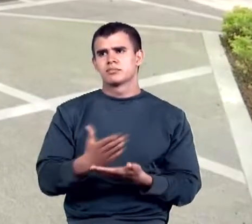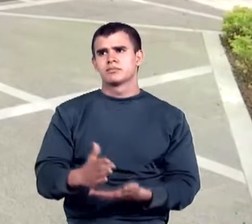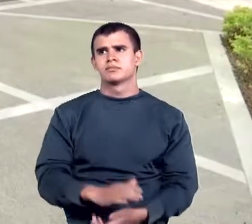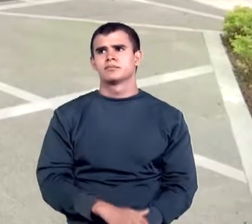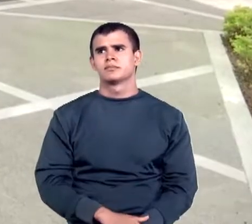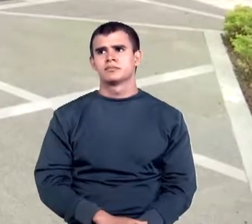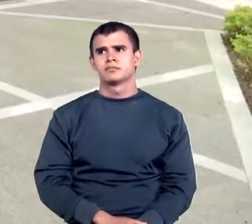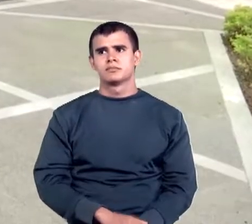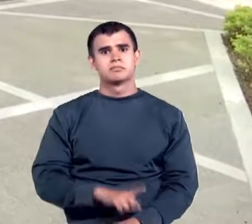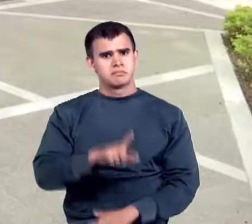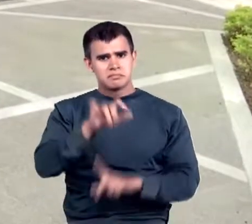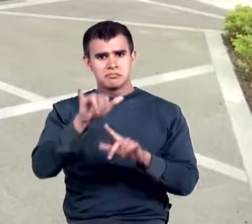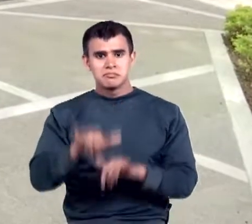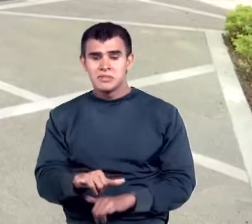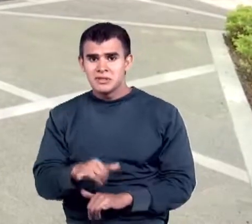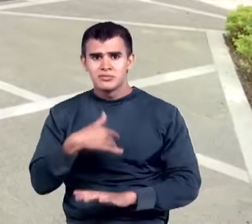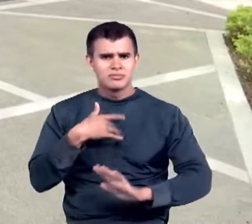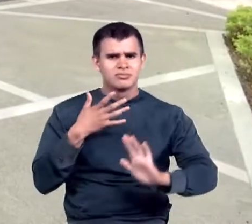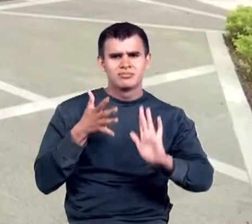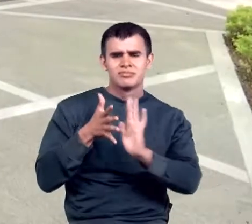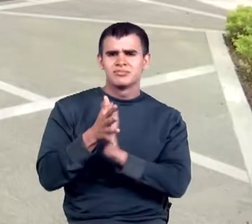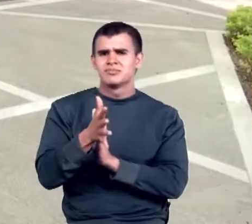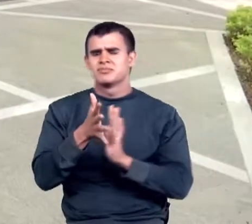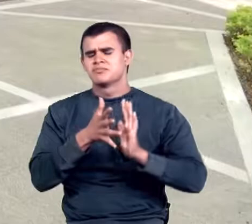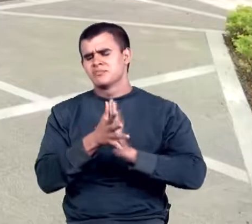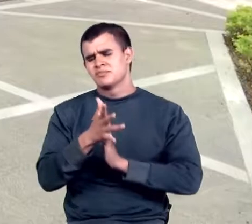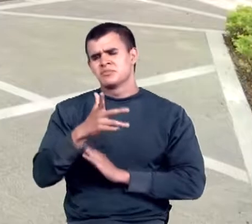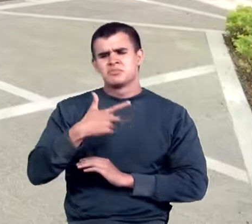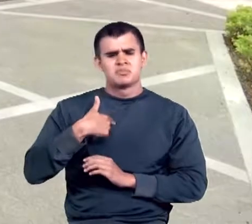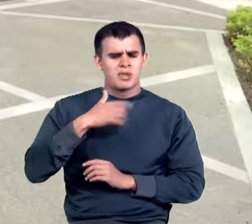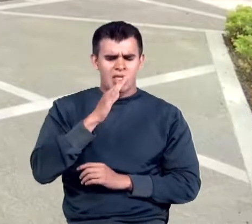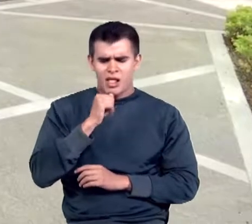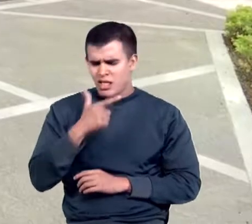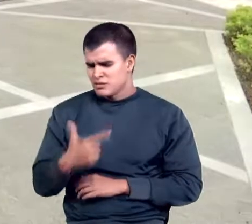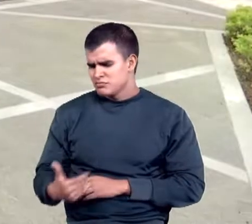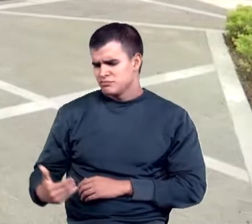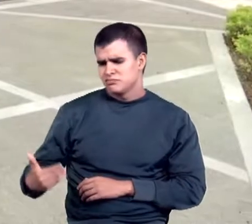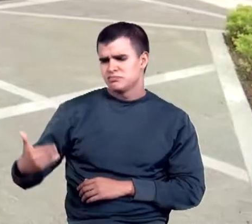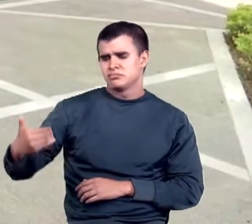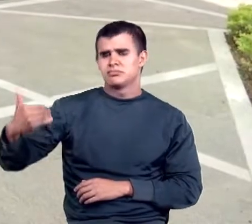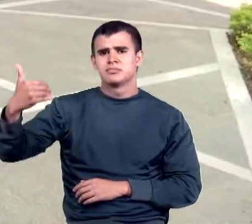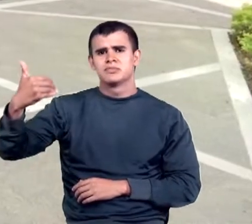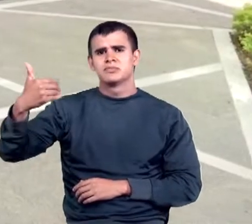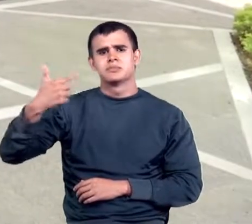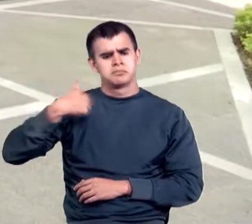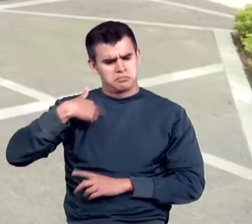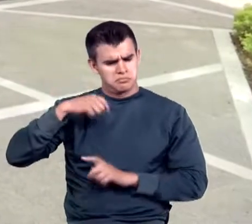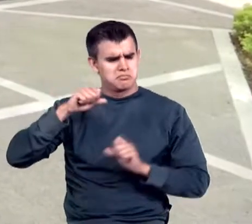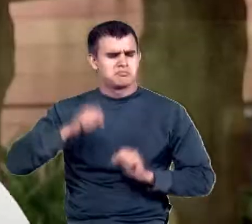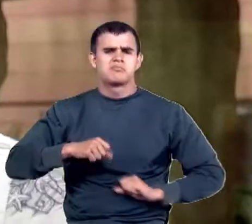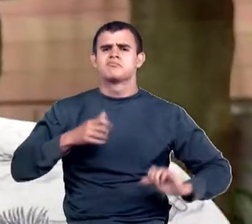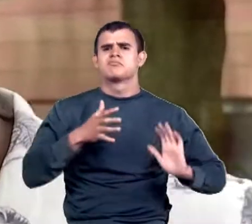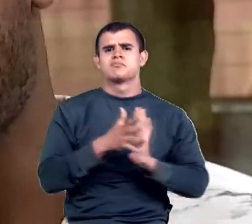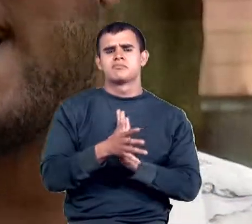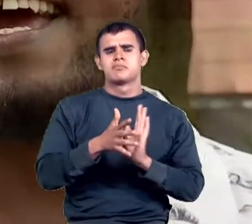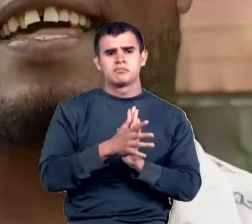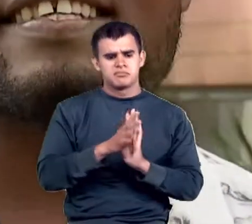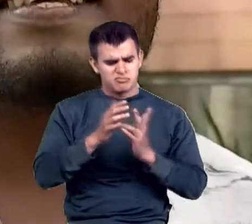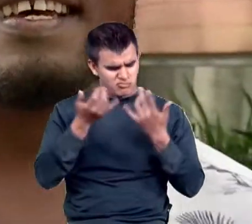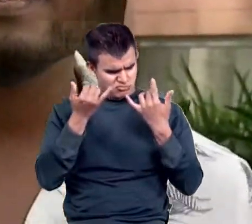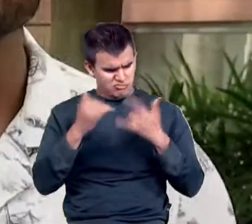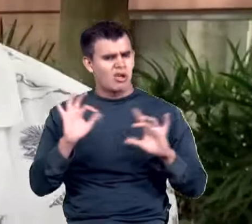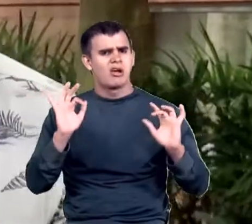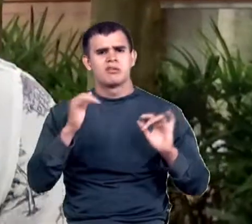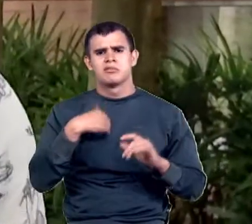el duende? Quédate y te cuento. ¿Por qué fue que no creció? Se tenía